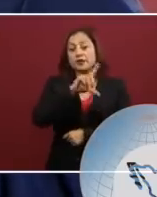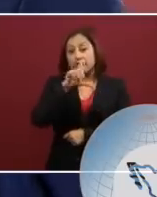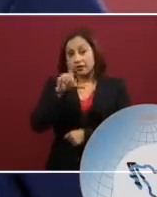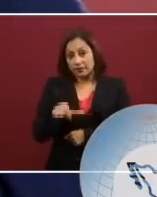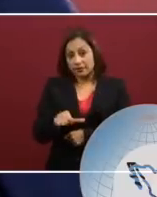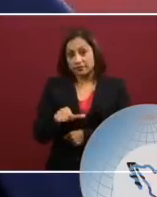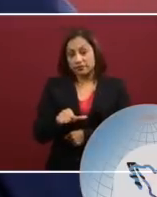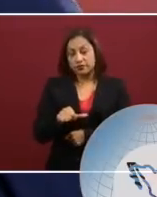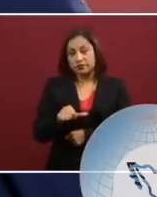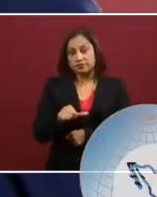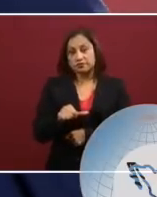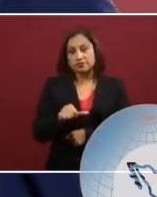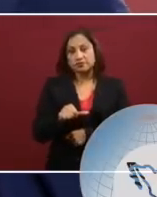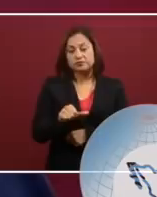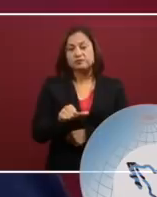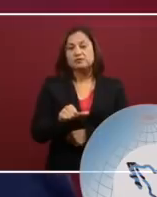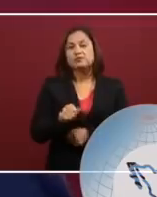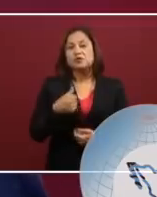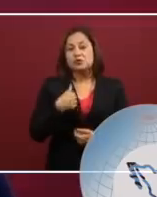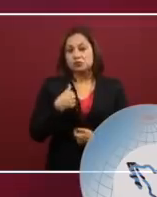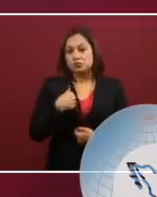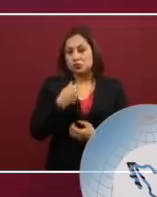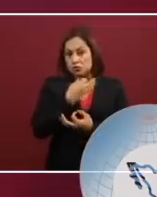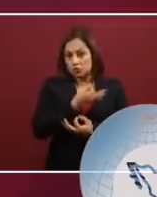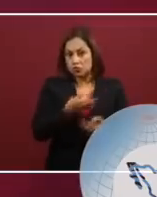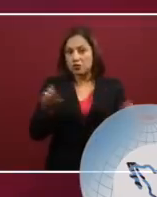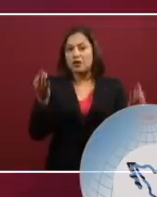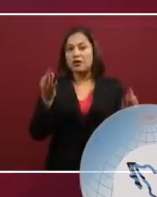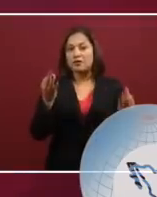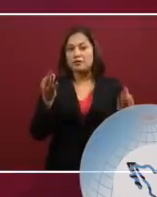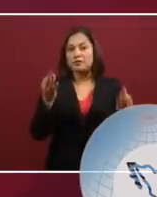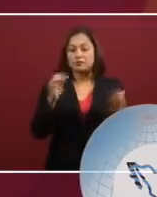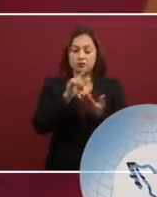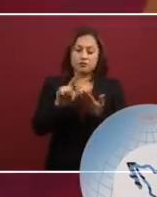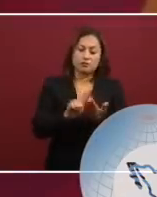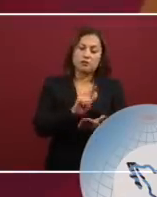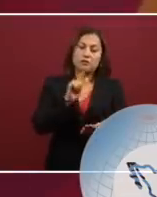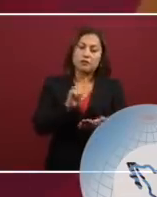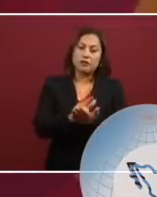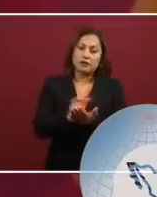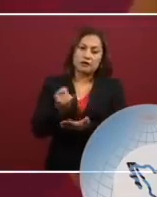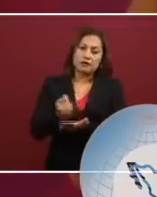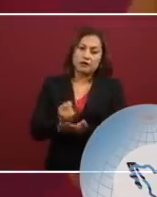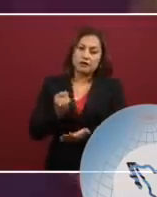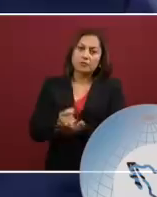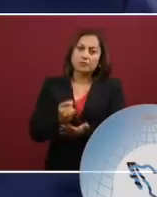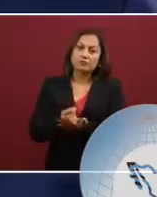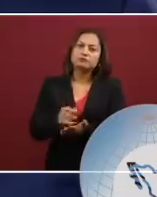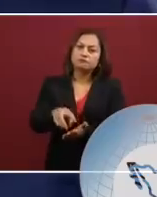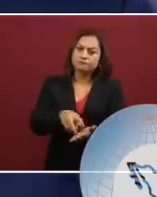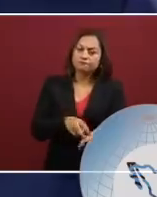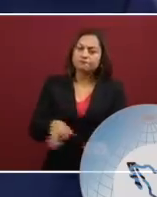cuando sea el tiempo, modificaciones en la ley de ingresos en el mismo